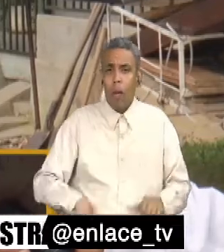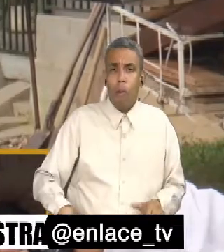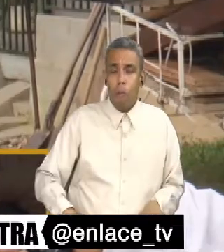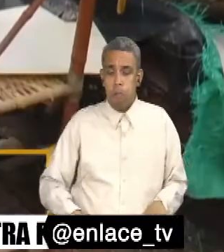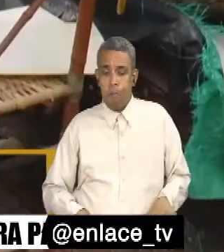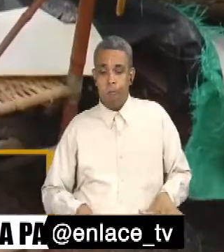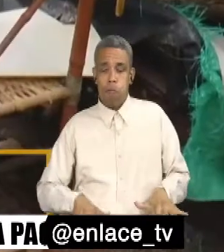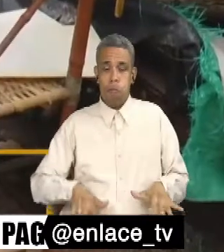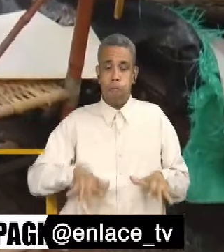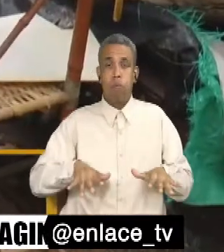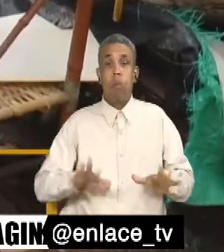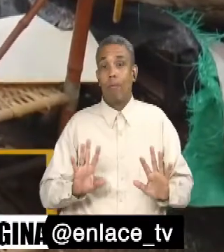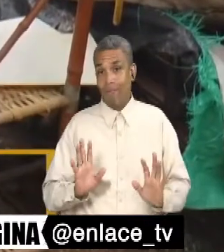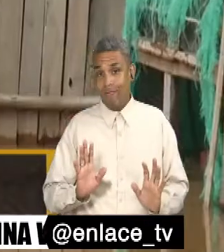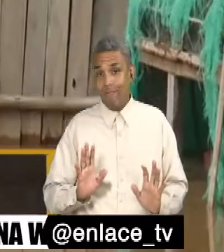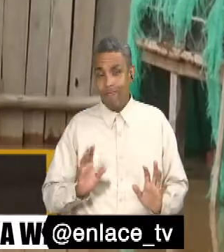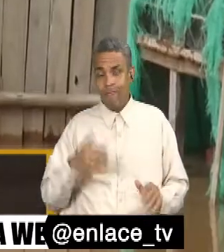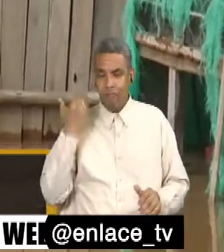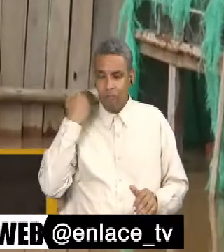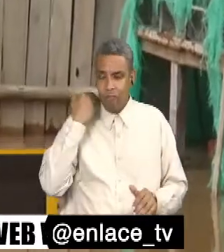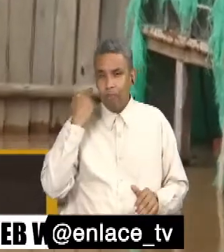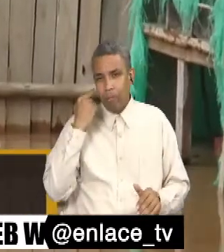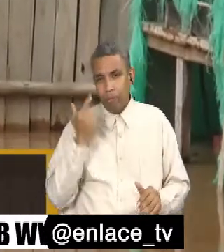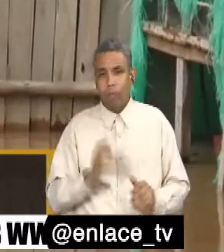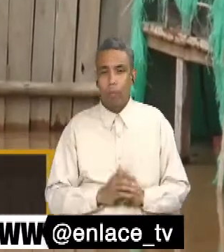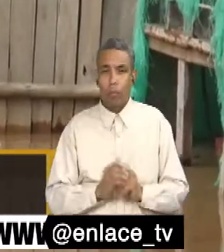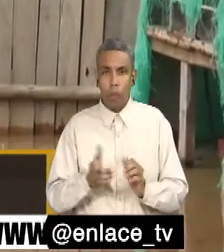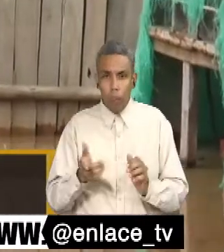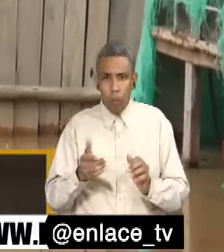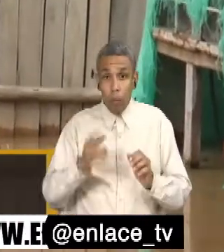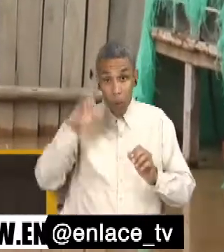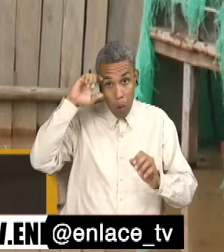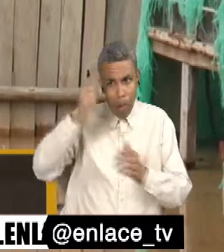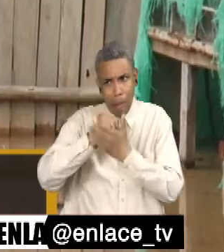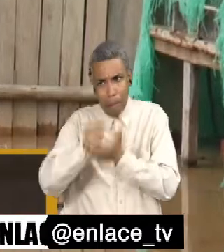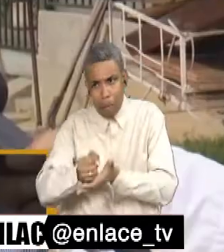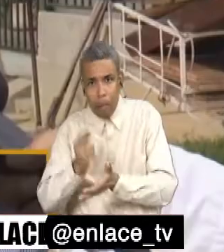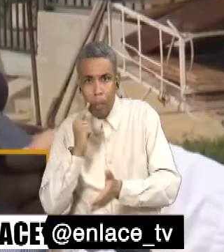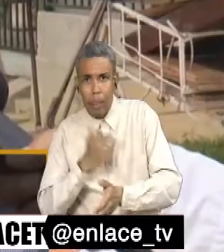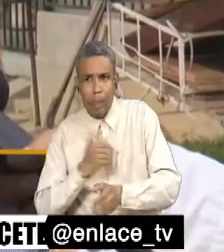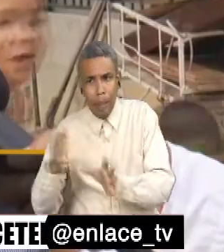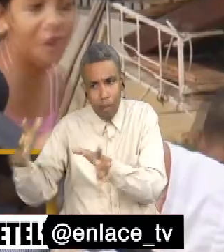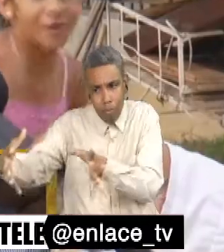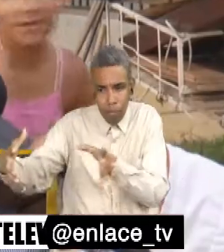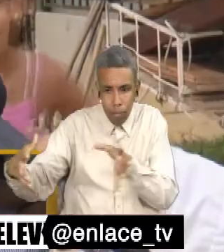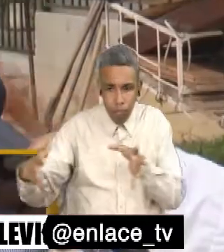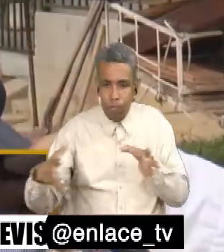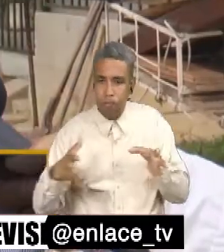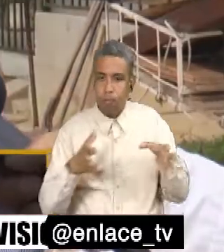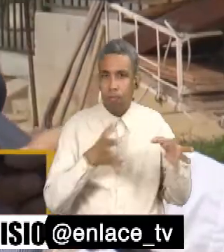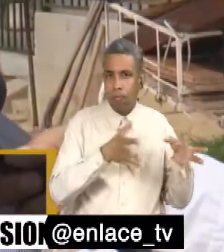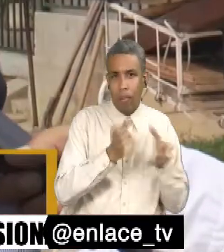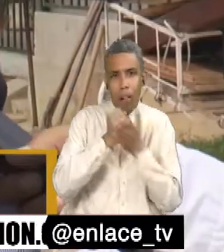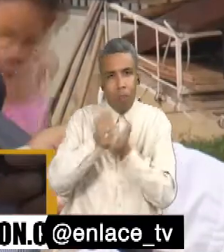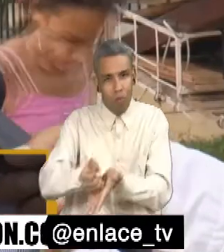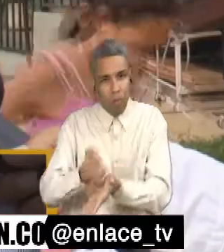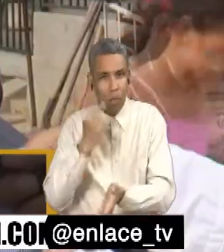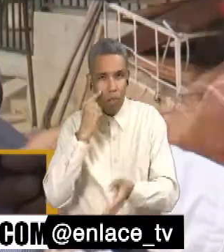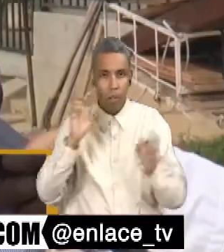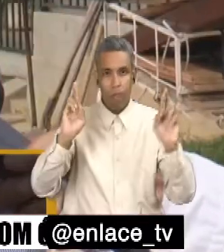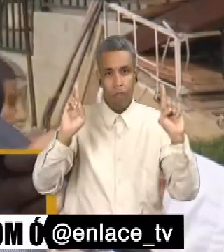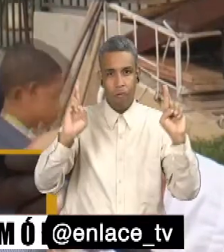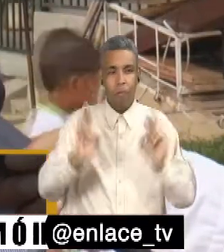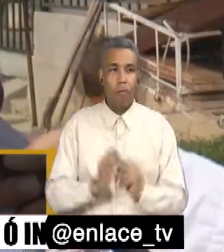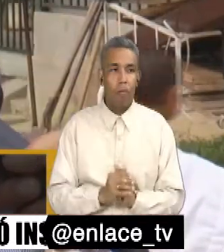las viviendas. Piden que sean situados en albergues temporales mientras cesan las lluvias. Estamos en la actualización del plan